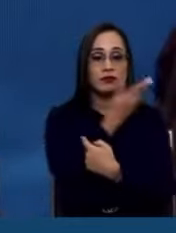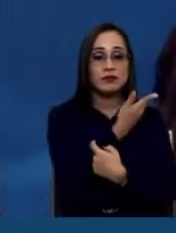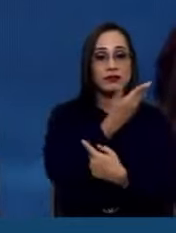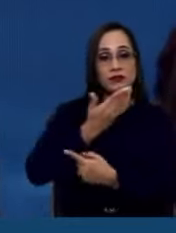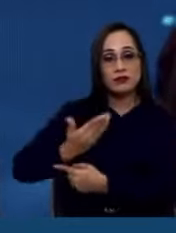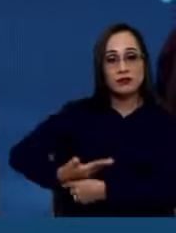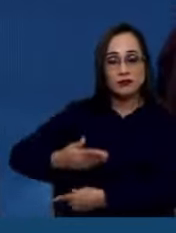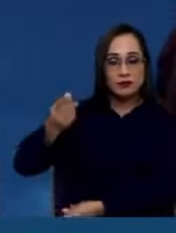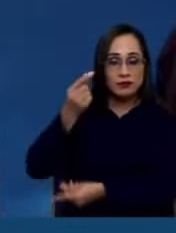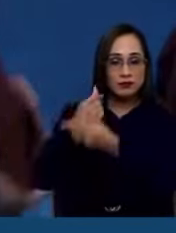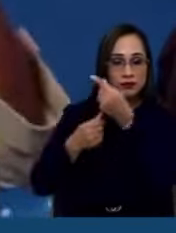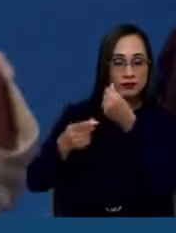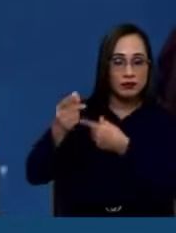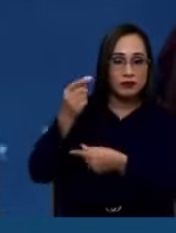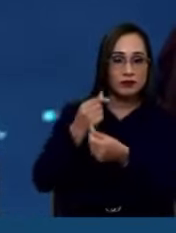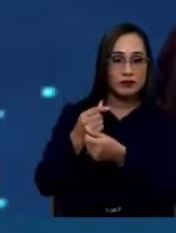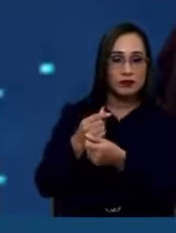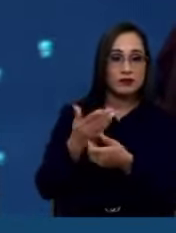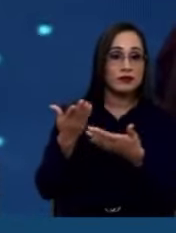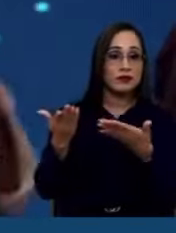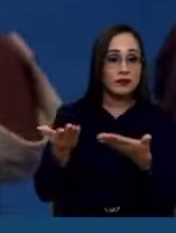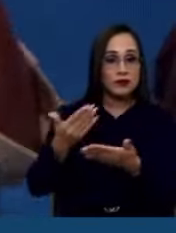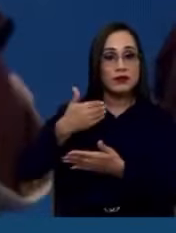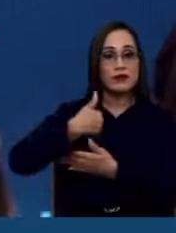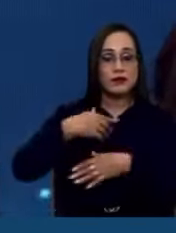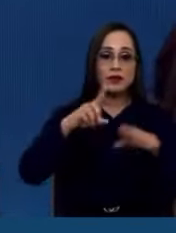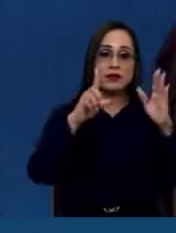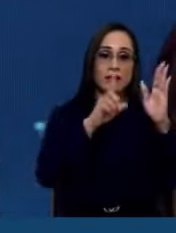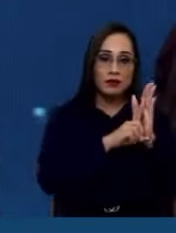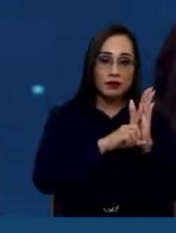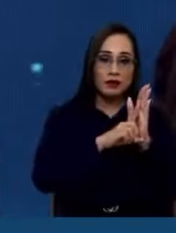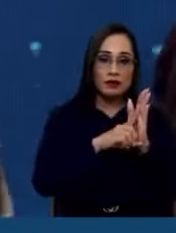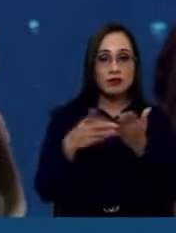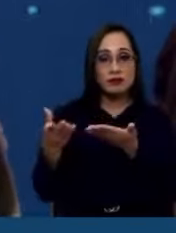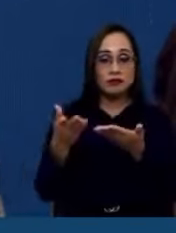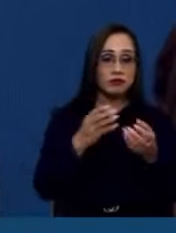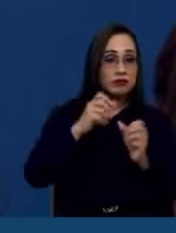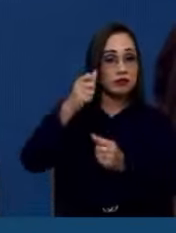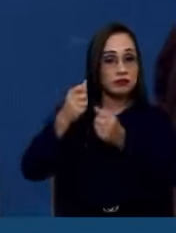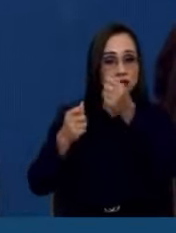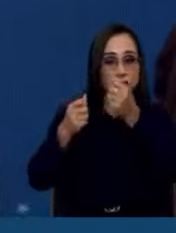de presupuesto tienen derecho a exoneraciones de vehículos A diferencia de la bancada de la libre